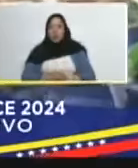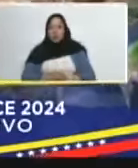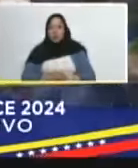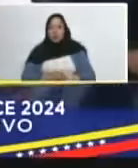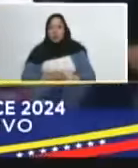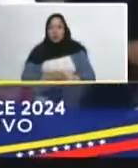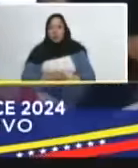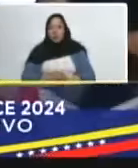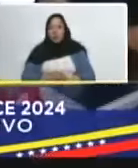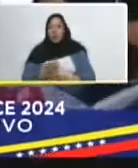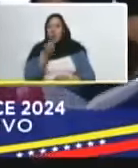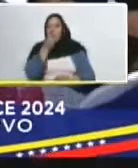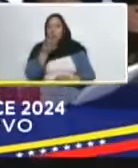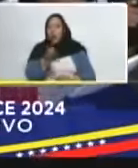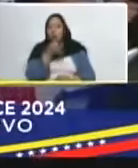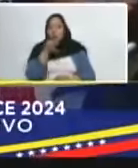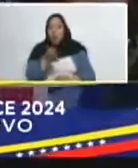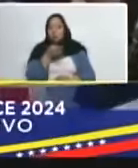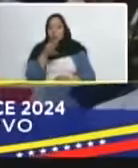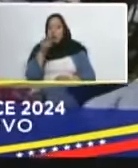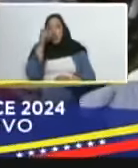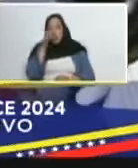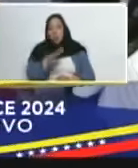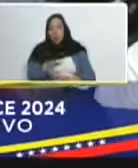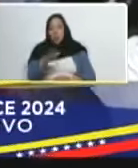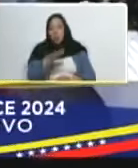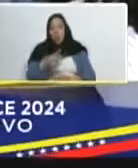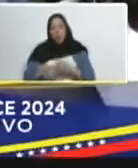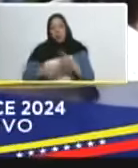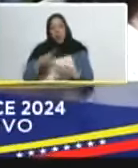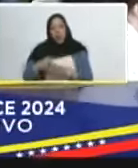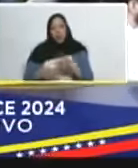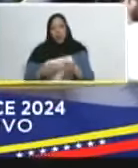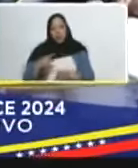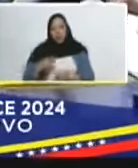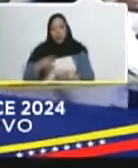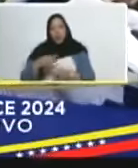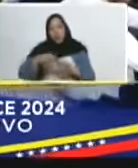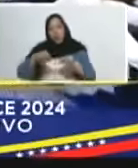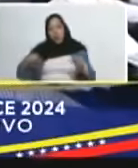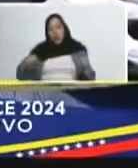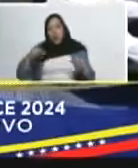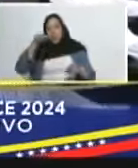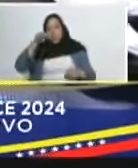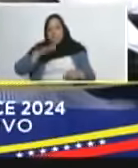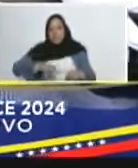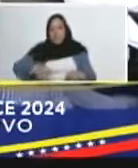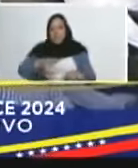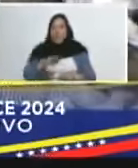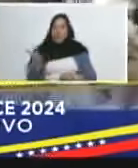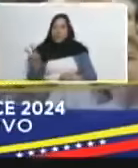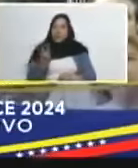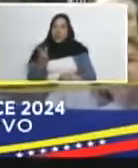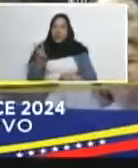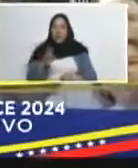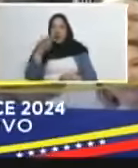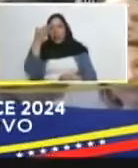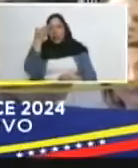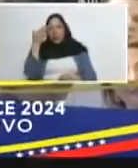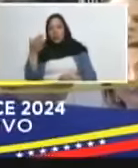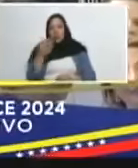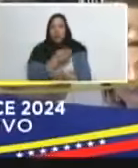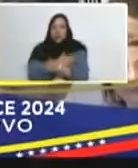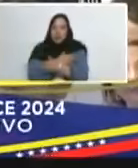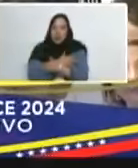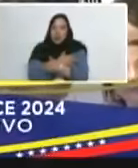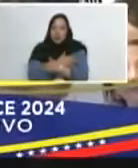Bueno, sí, muy buenas tardes, presidente, a todo el pueblo de Venezuela, a los productores y productoras del campo venezolano. Primero saludarlo,